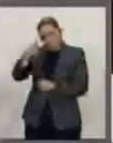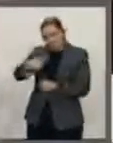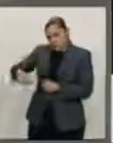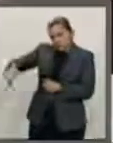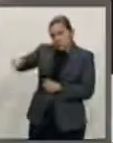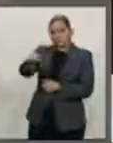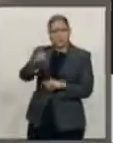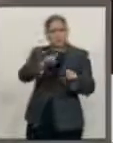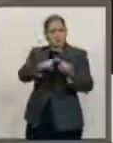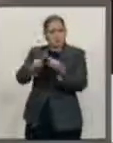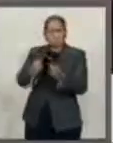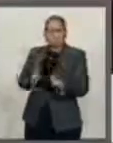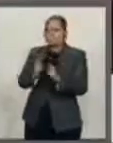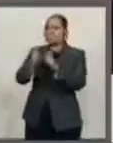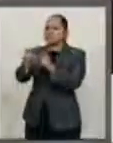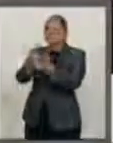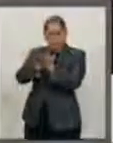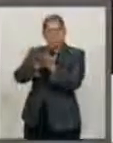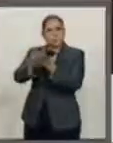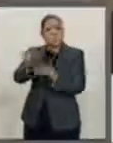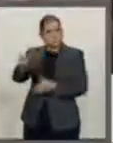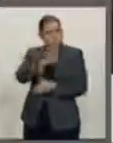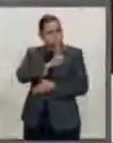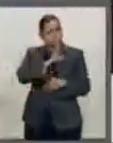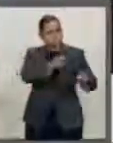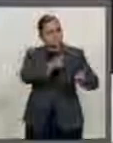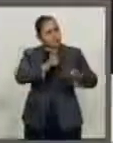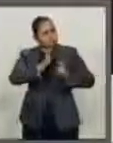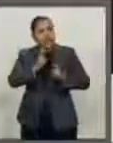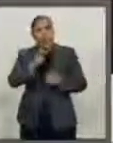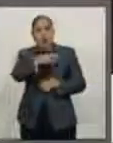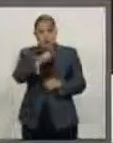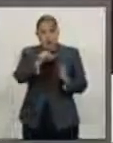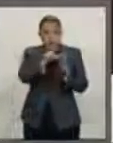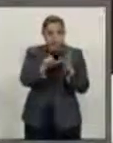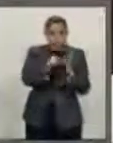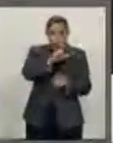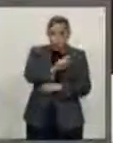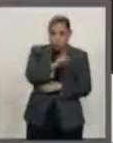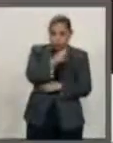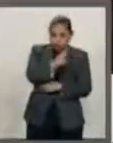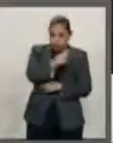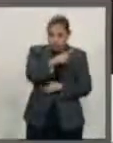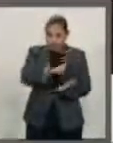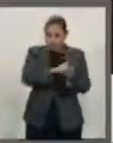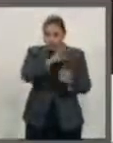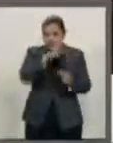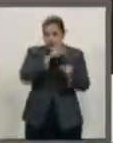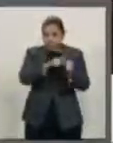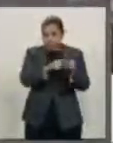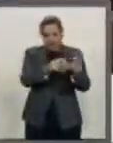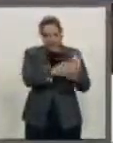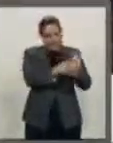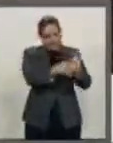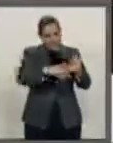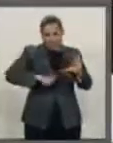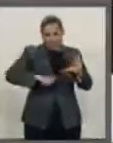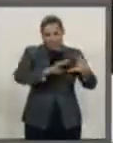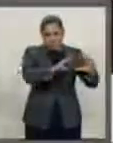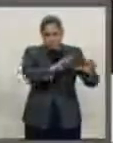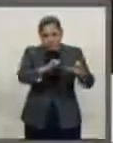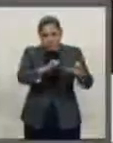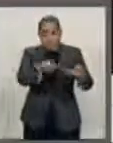que actualmente restringe el artículo 21 de la Ley Federal de Entidades Paraestatales al discriminar por origen